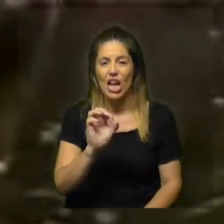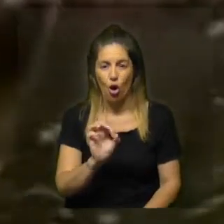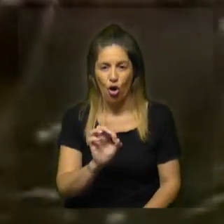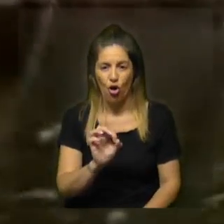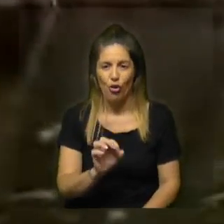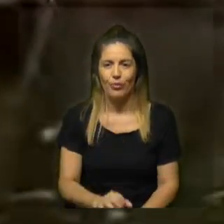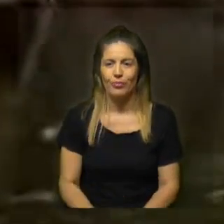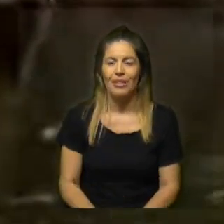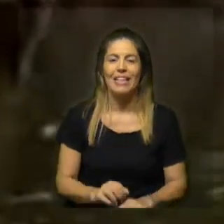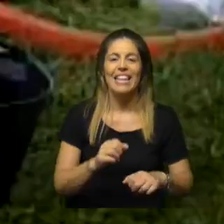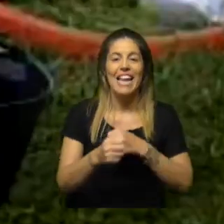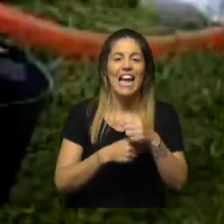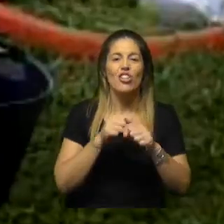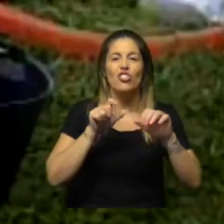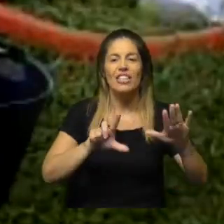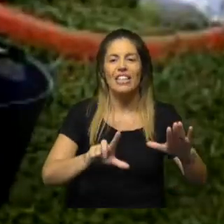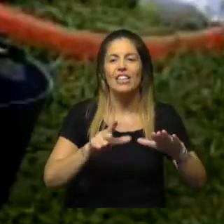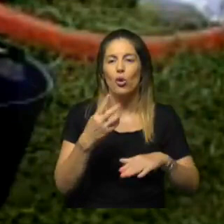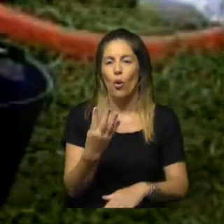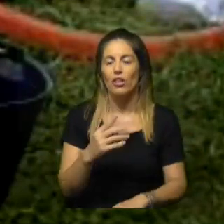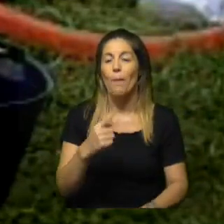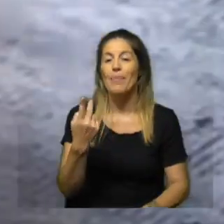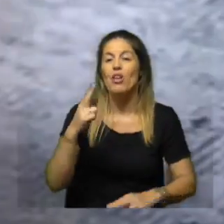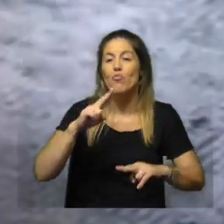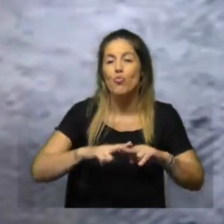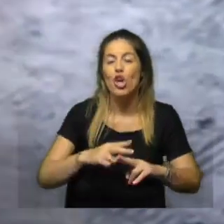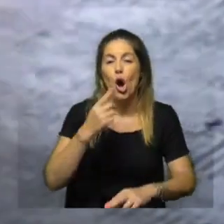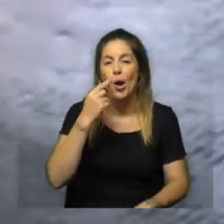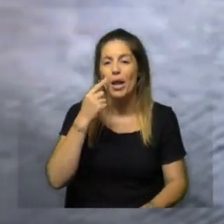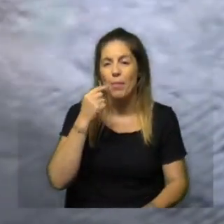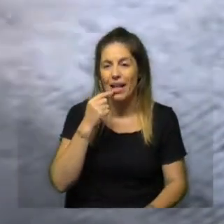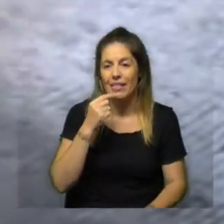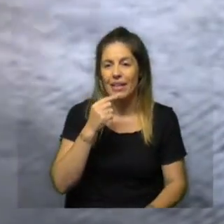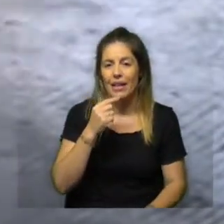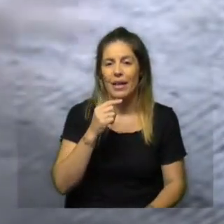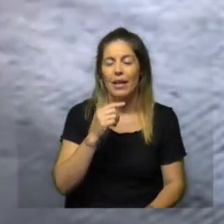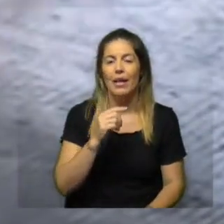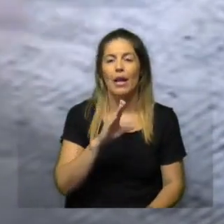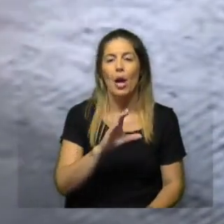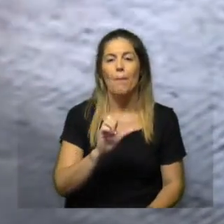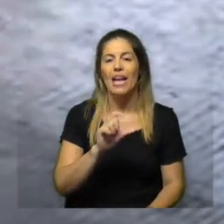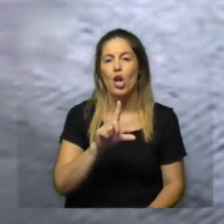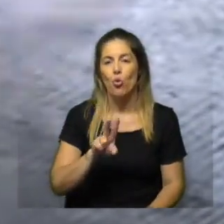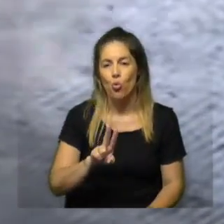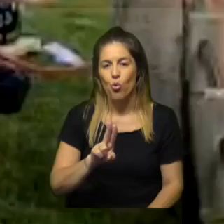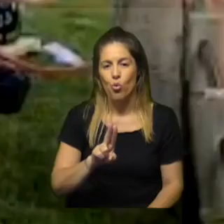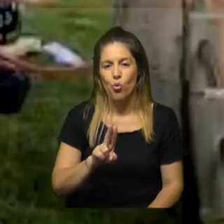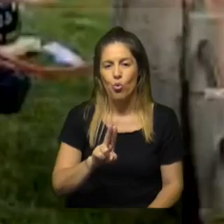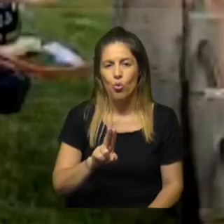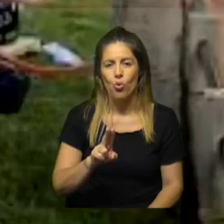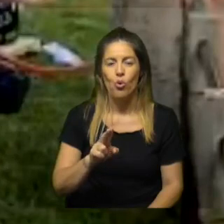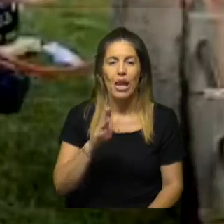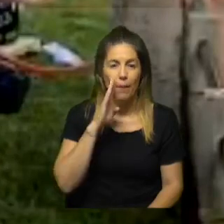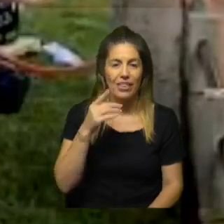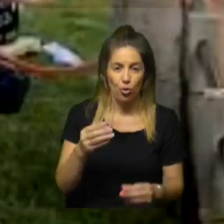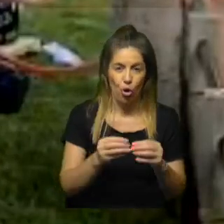Murió, 74. Y, exacto. Primero murió el padre. Acá Pelusa, Sestari, madre de un compañero además, pero